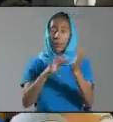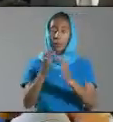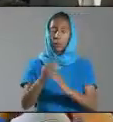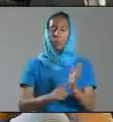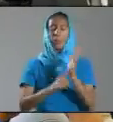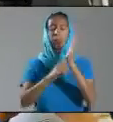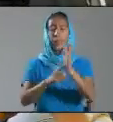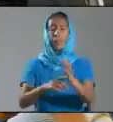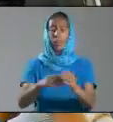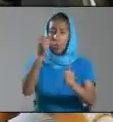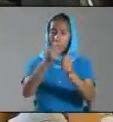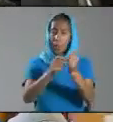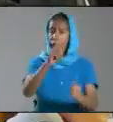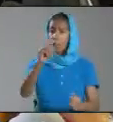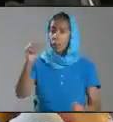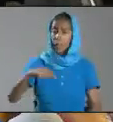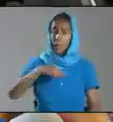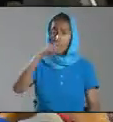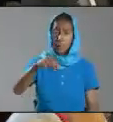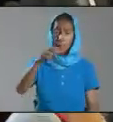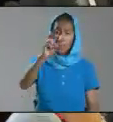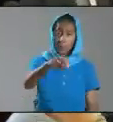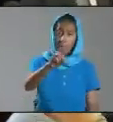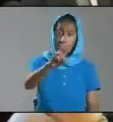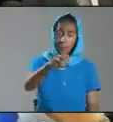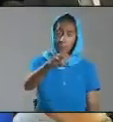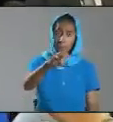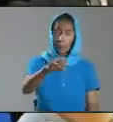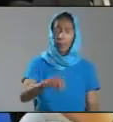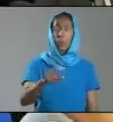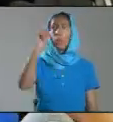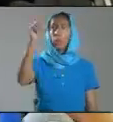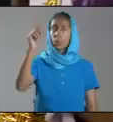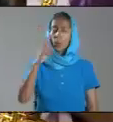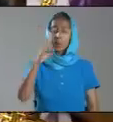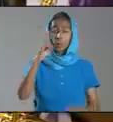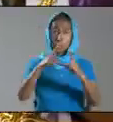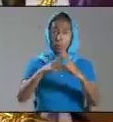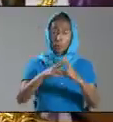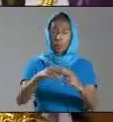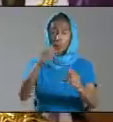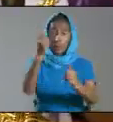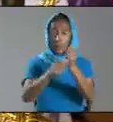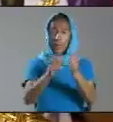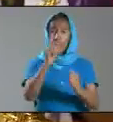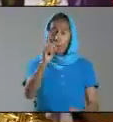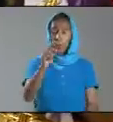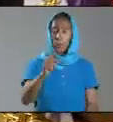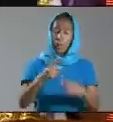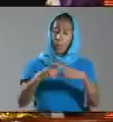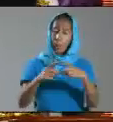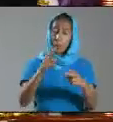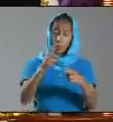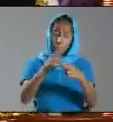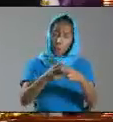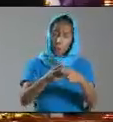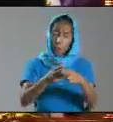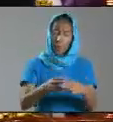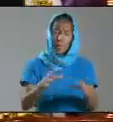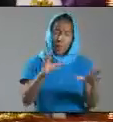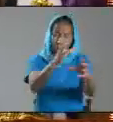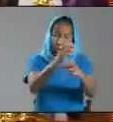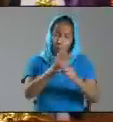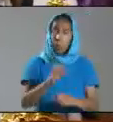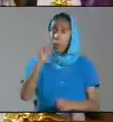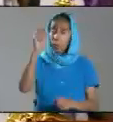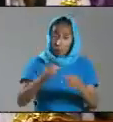cada una de estas peticiones. Padre, tú las conoces. Cada una por nombre. Padre, toma tú el